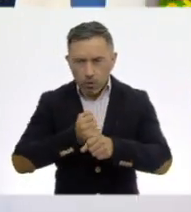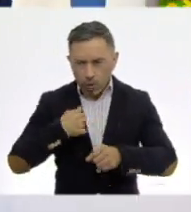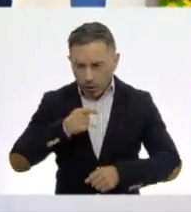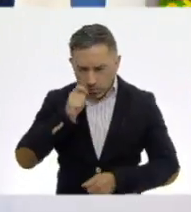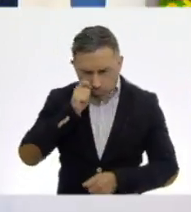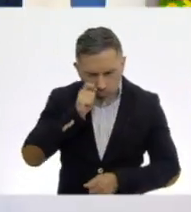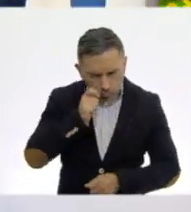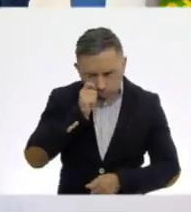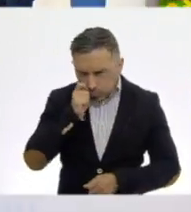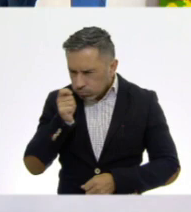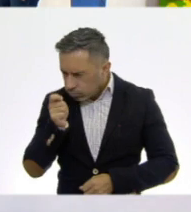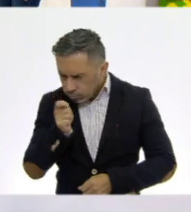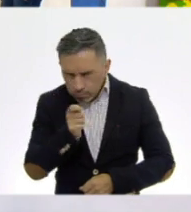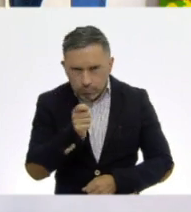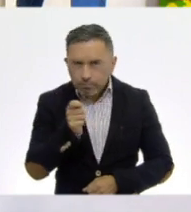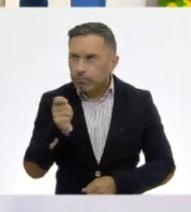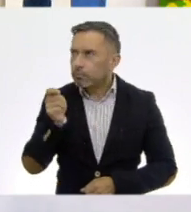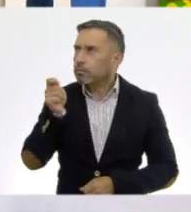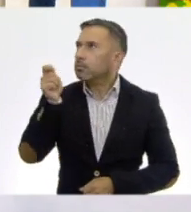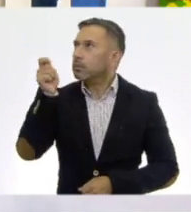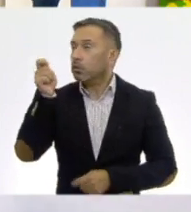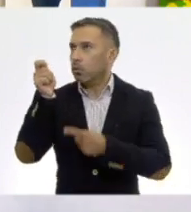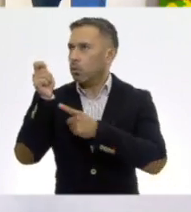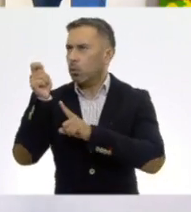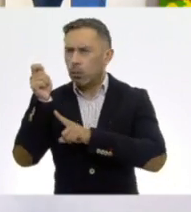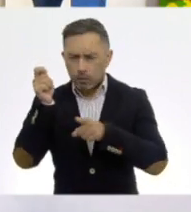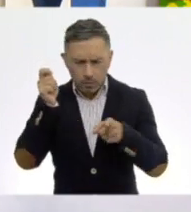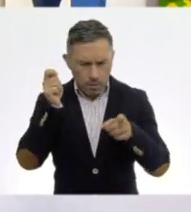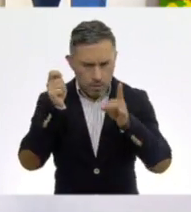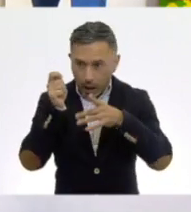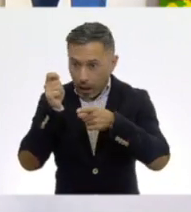buscarla. ¿Es por aquí? No. A ti ya te dijimos.